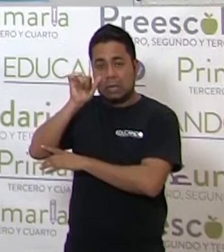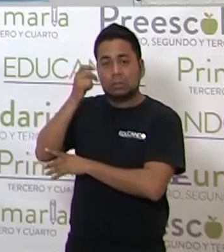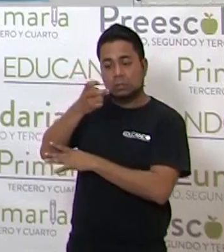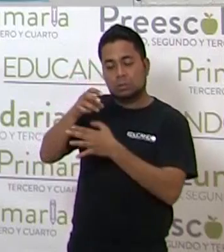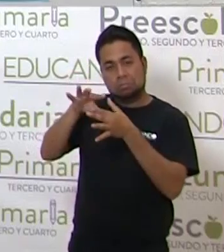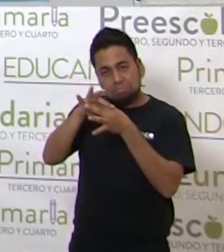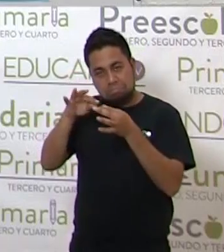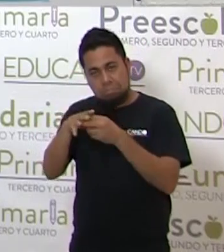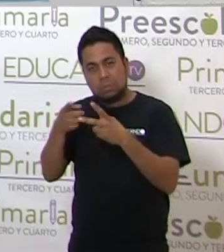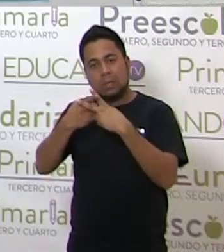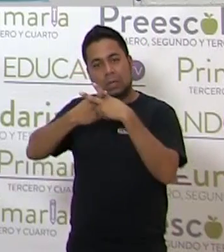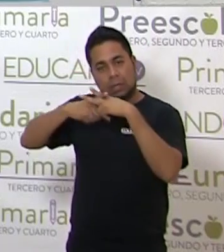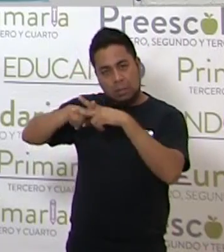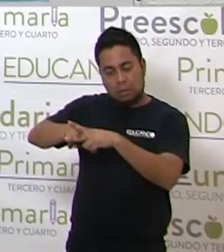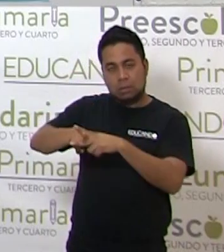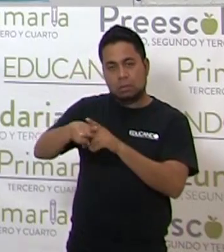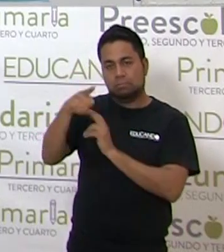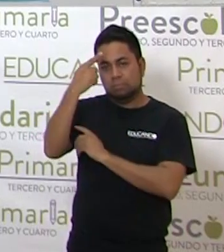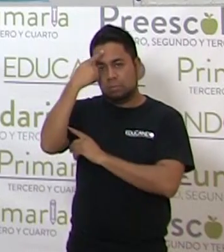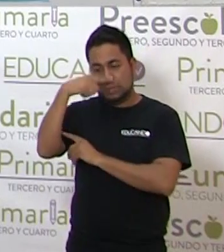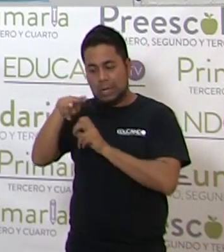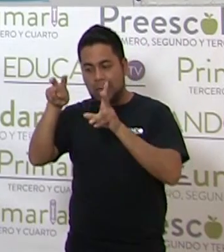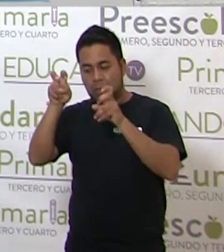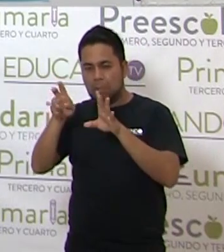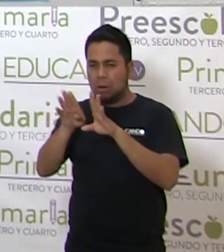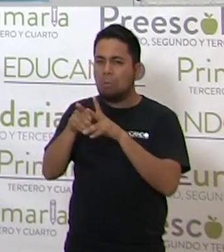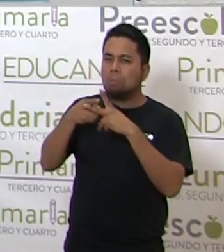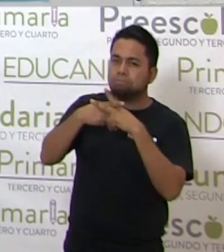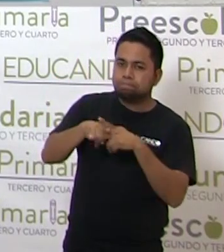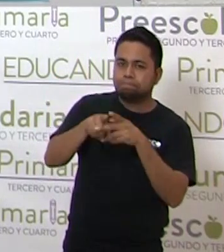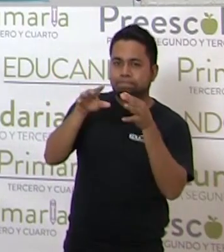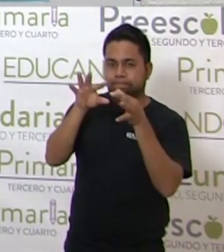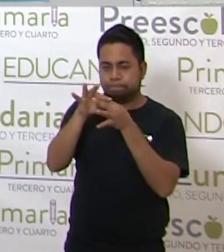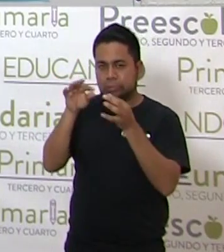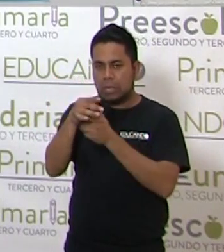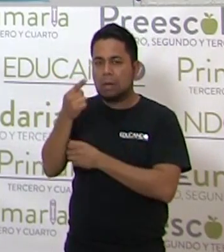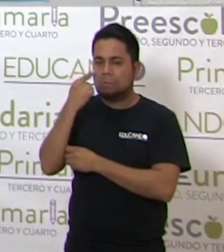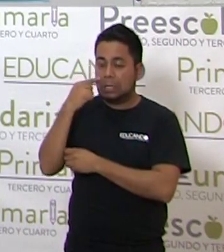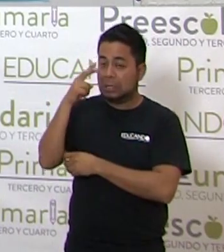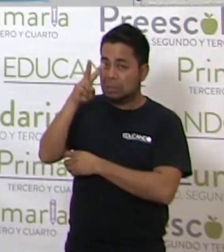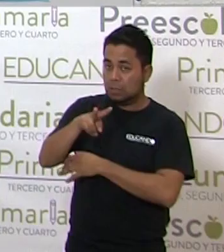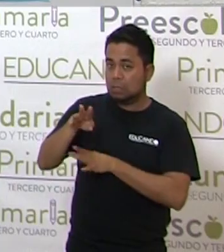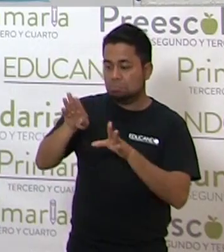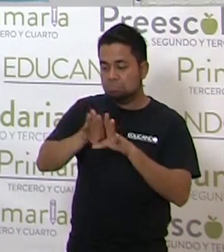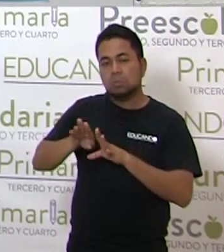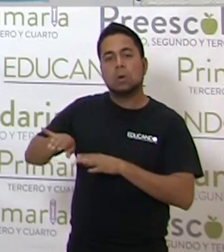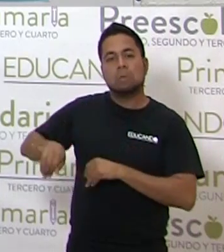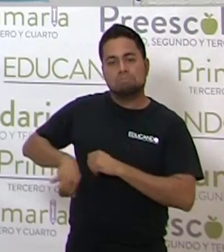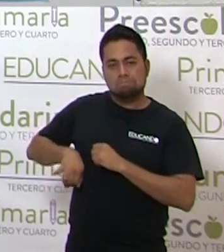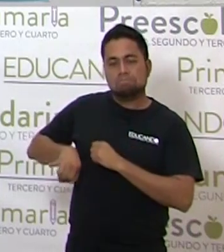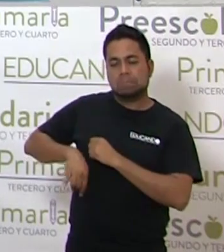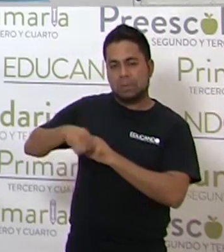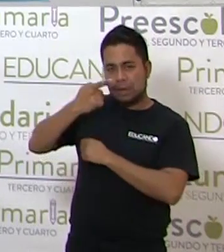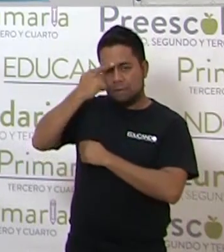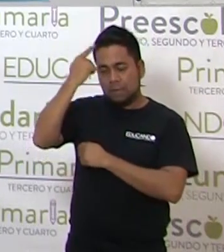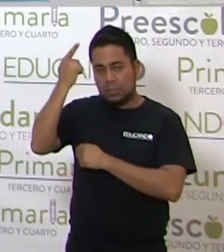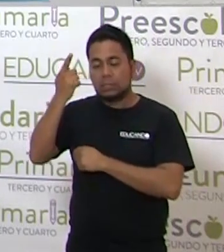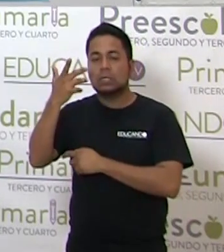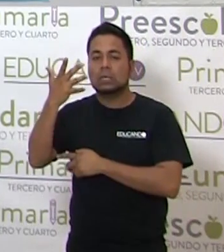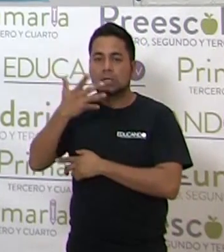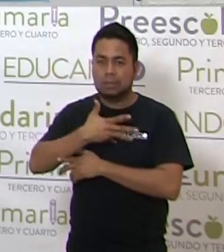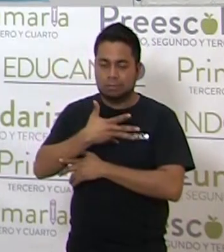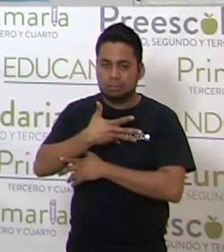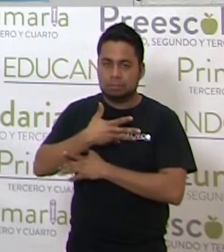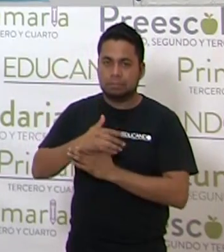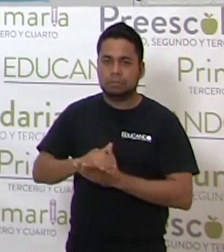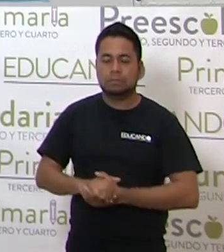introducción al tema. Fíjense que es muy bonito o es muy práctico, tiene